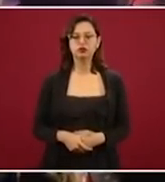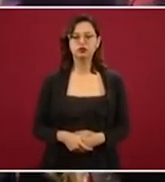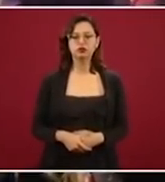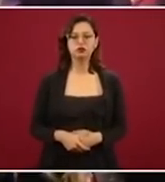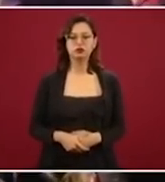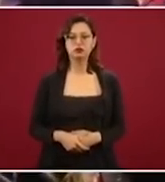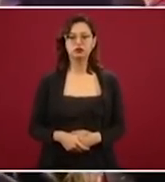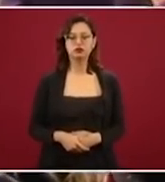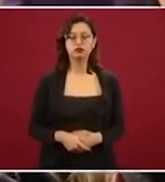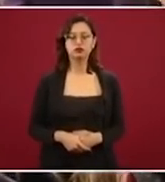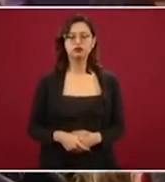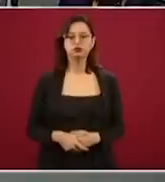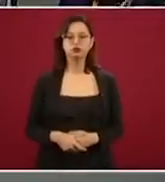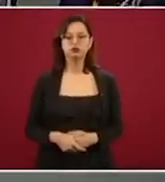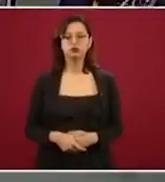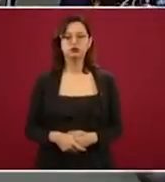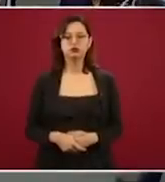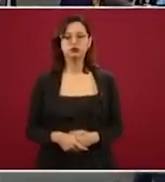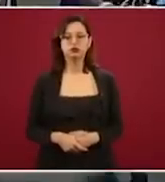A ver.